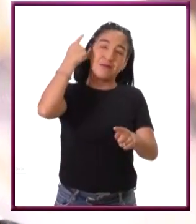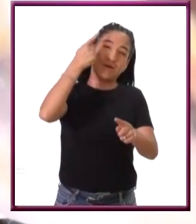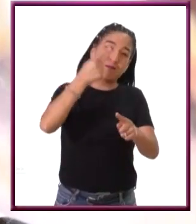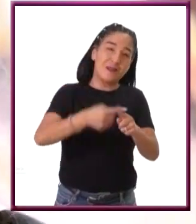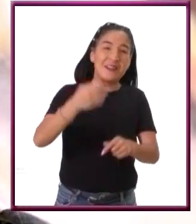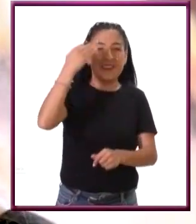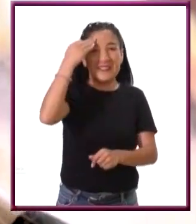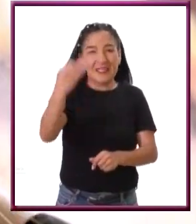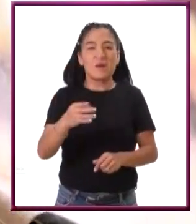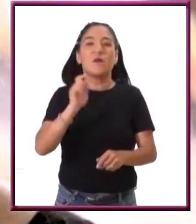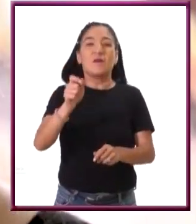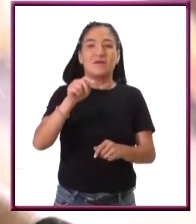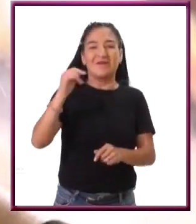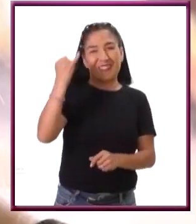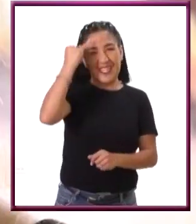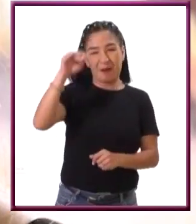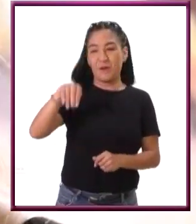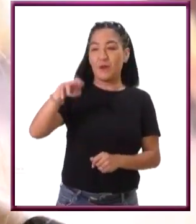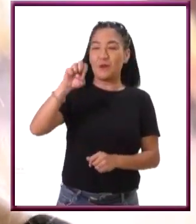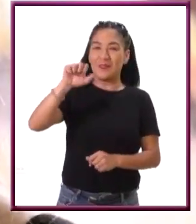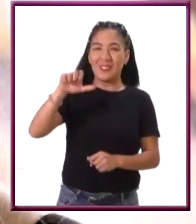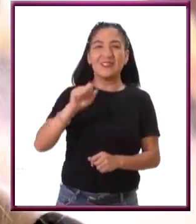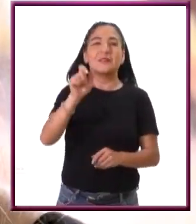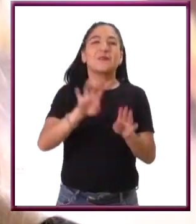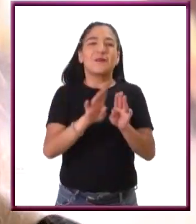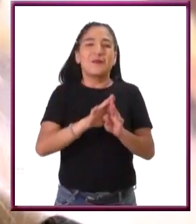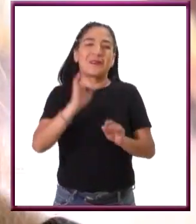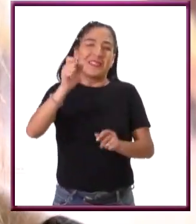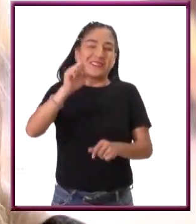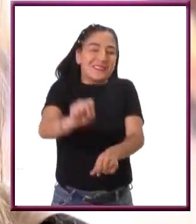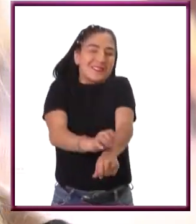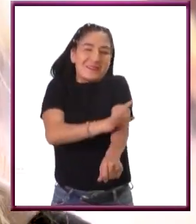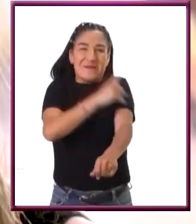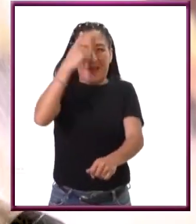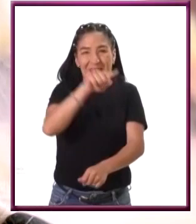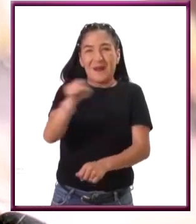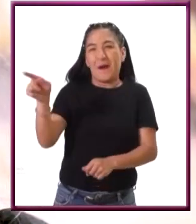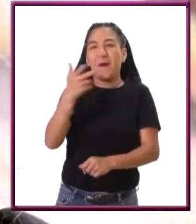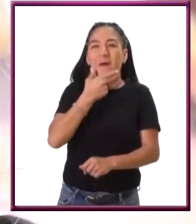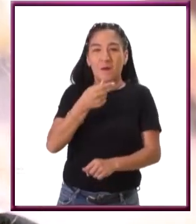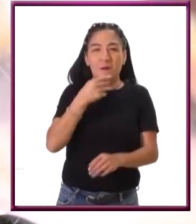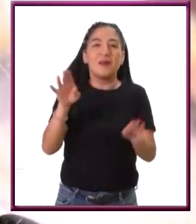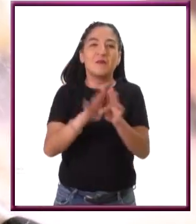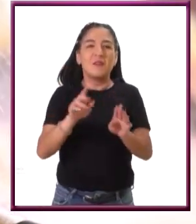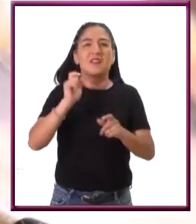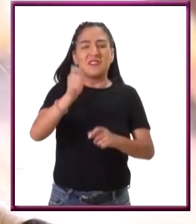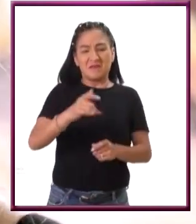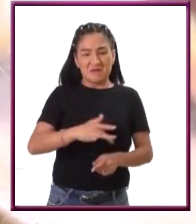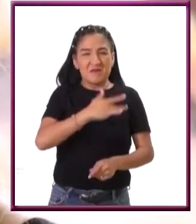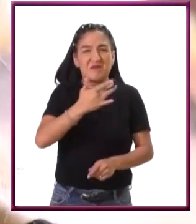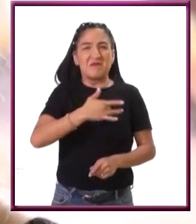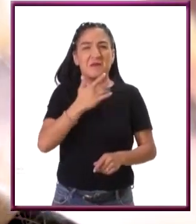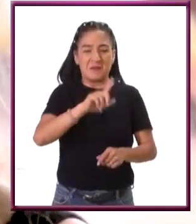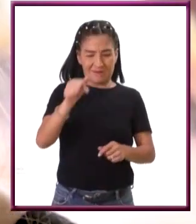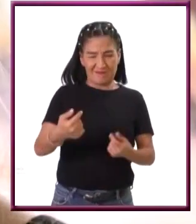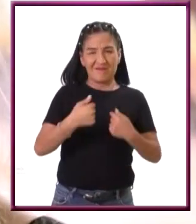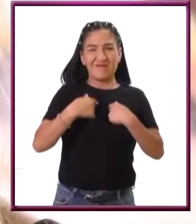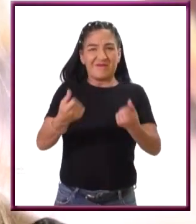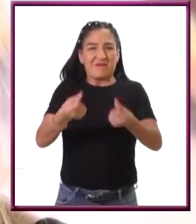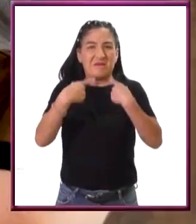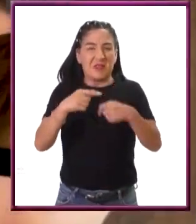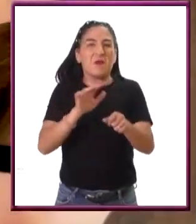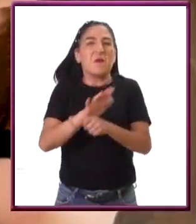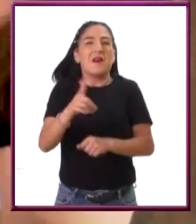Durante siglos, la idea de las musas como inspiradoras de los hombres ha relegado a muchas mujeres a desconfiar de su propio